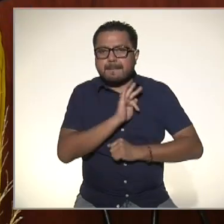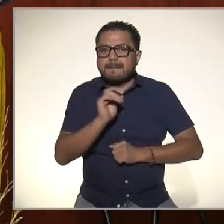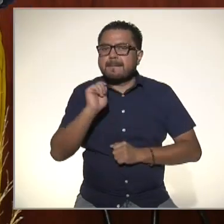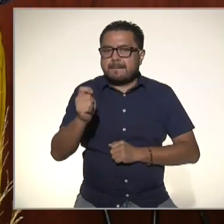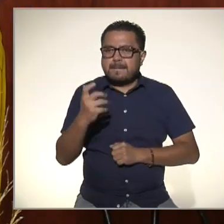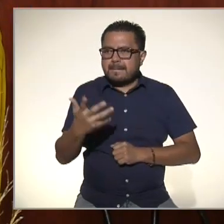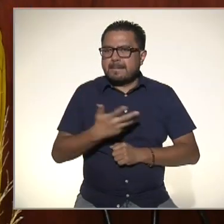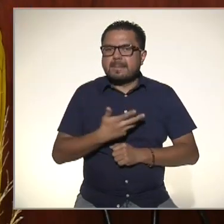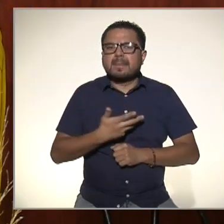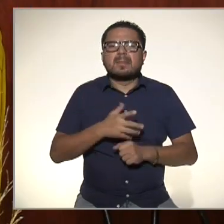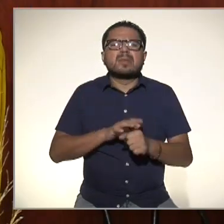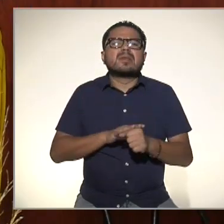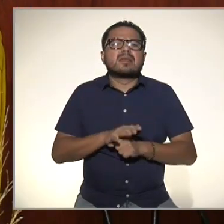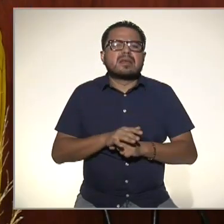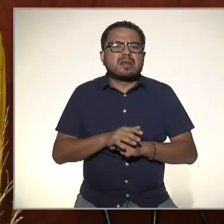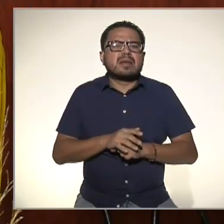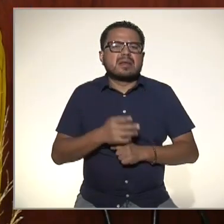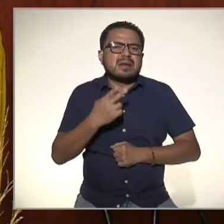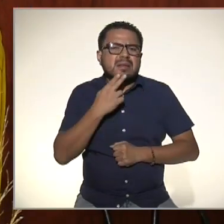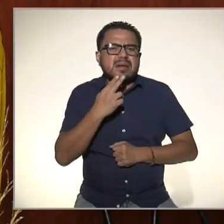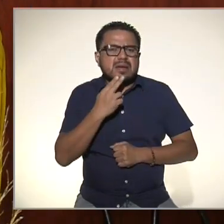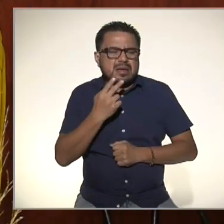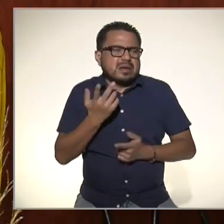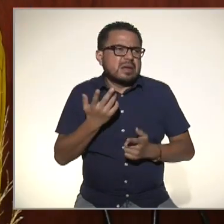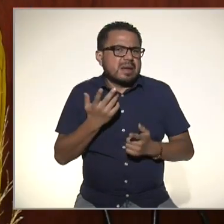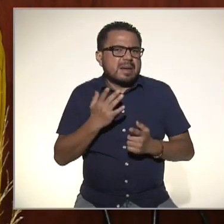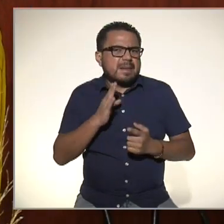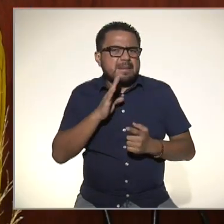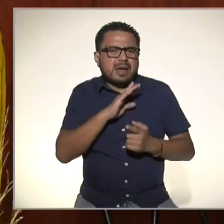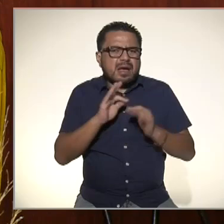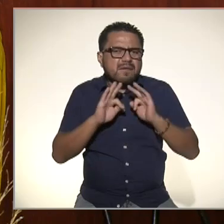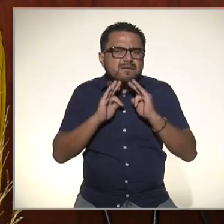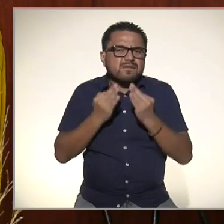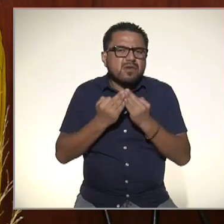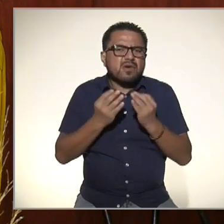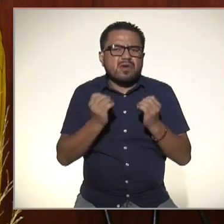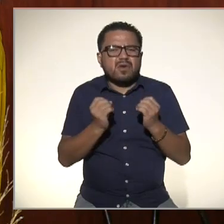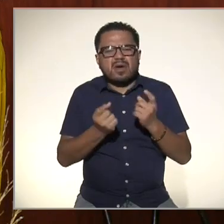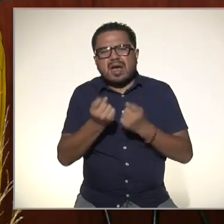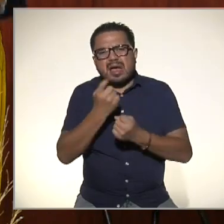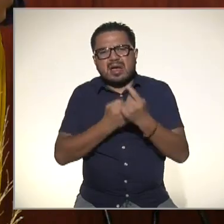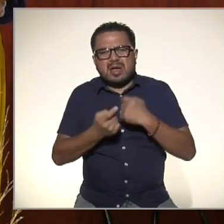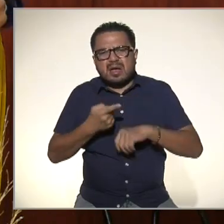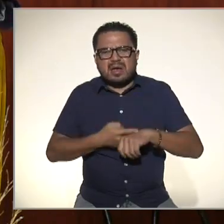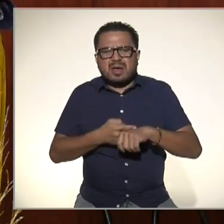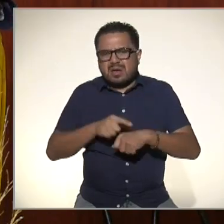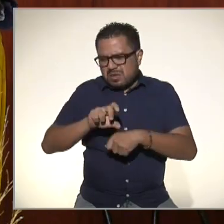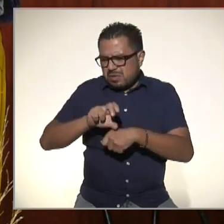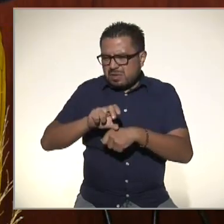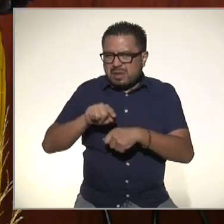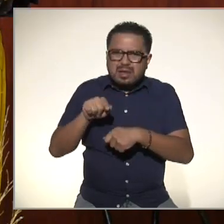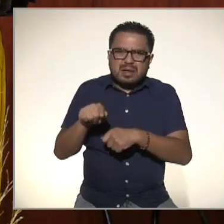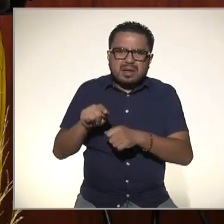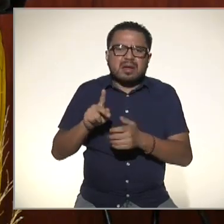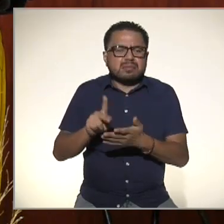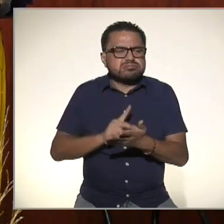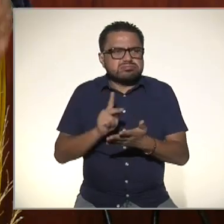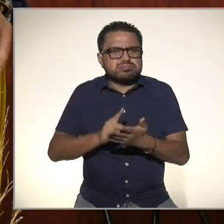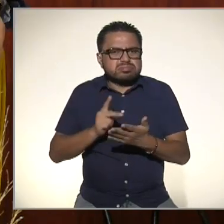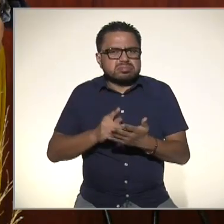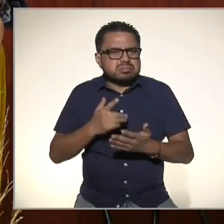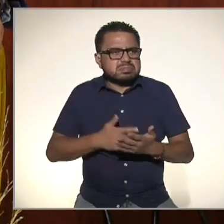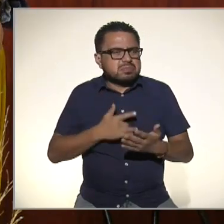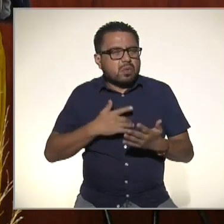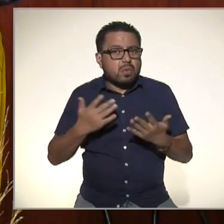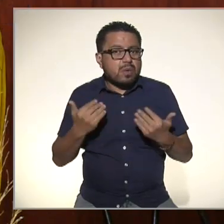también es la presencia de algunas malformaciones o algunas varicosidades a nivel testicular, que muchas veces no dan